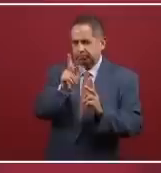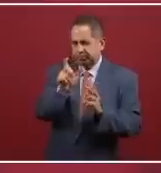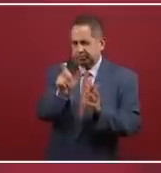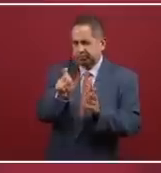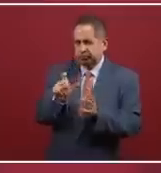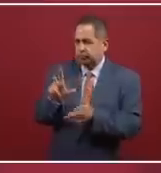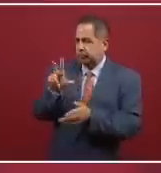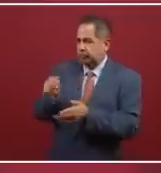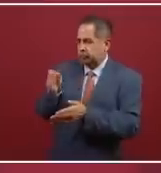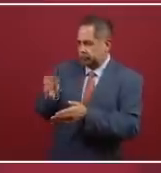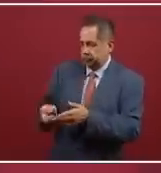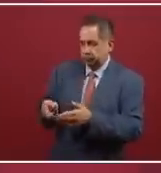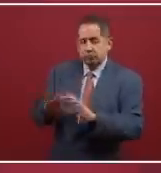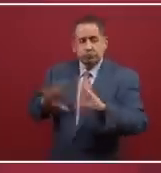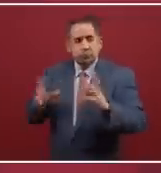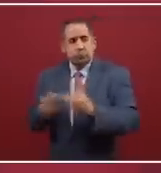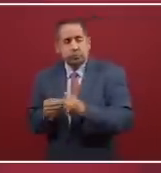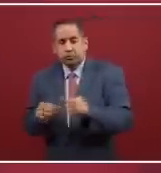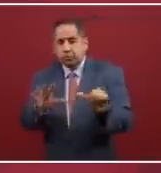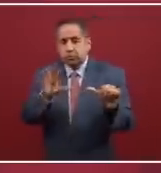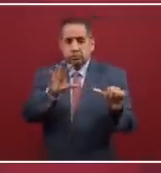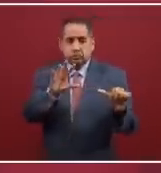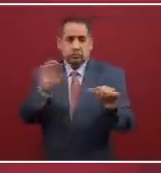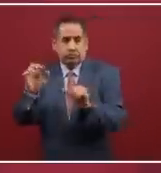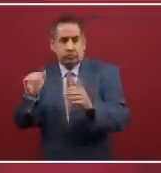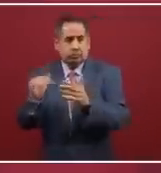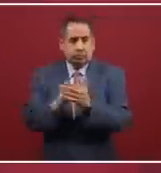alrededor de 600.000 personas